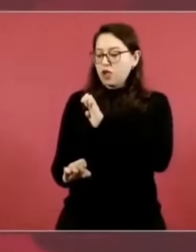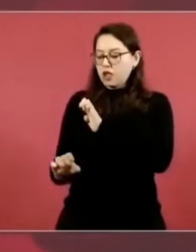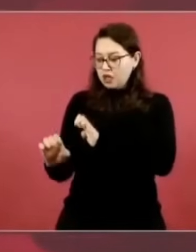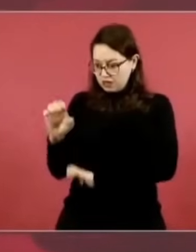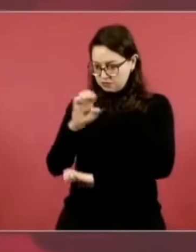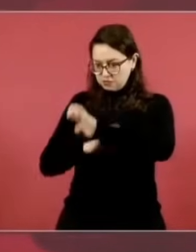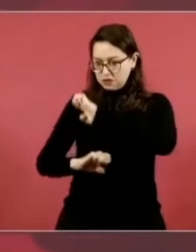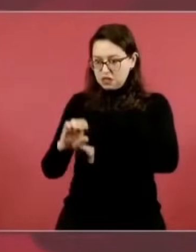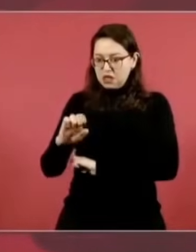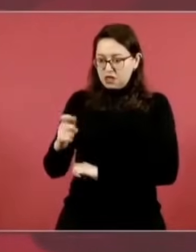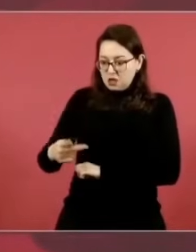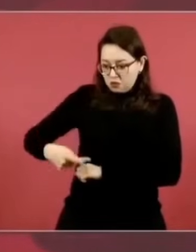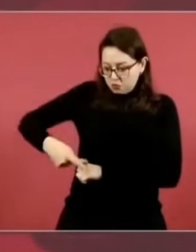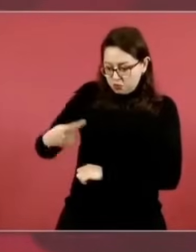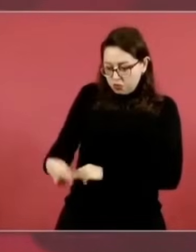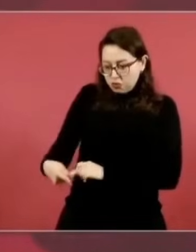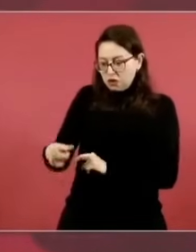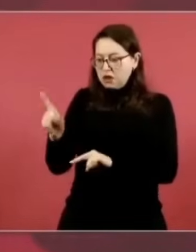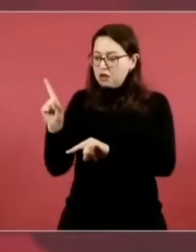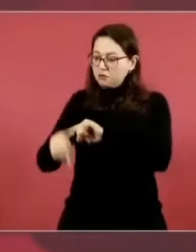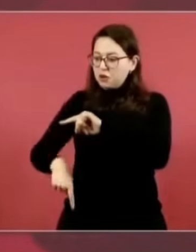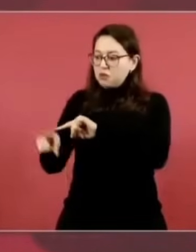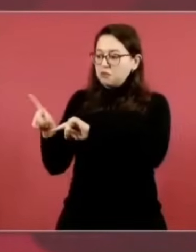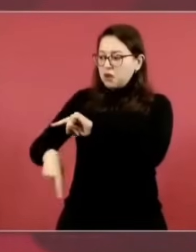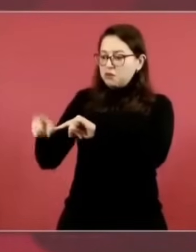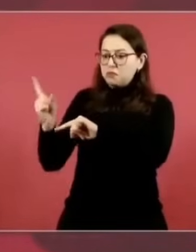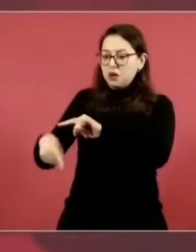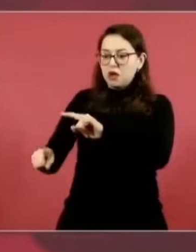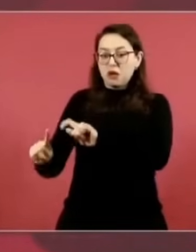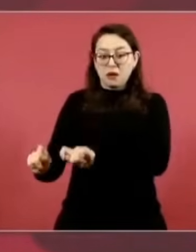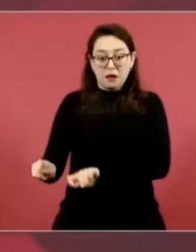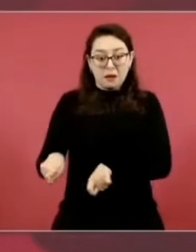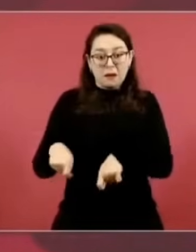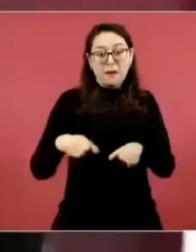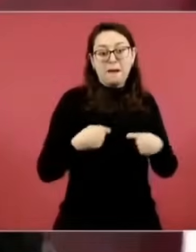públicas a manos de particulares,